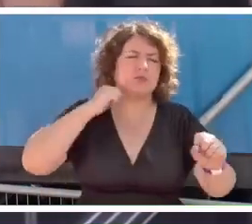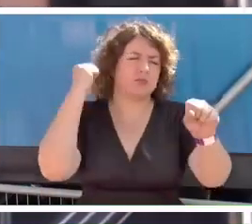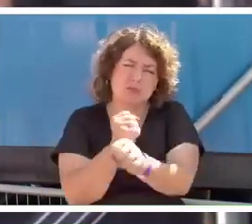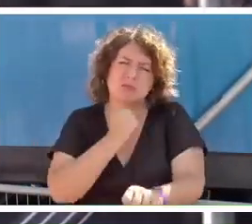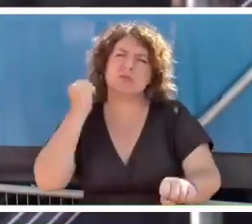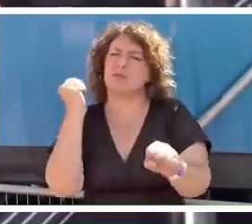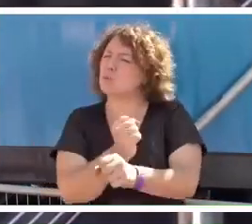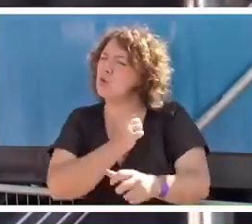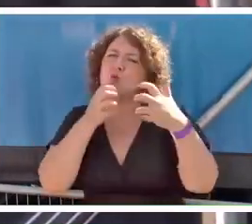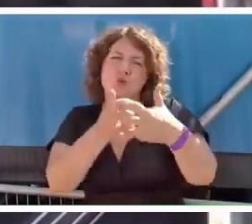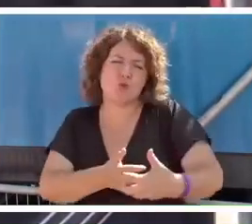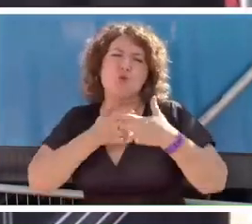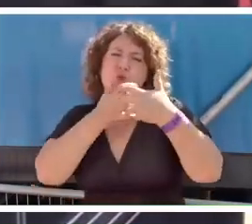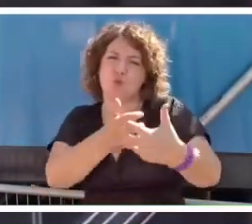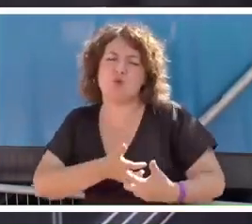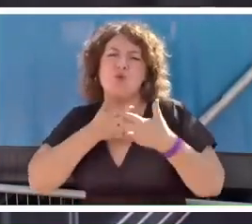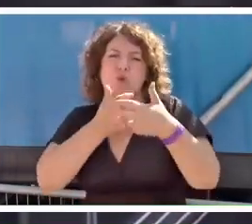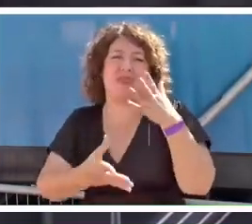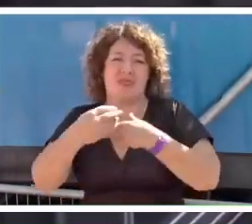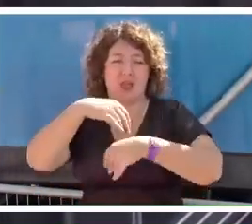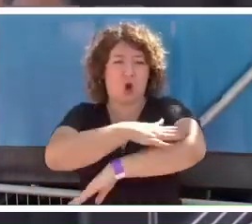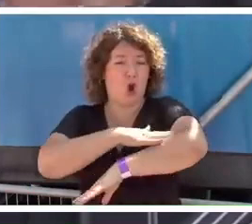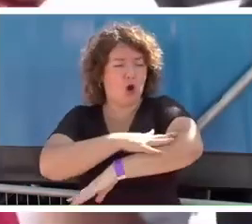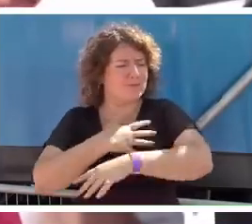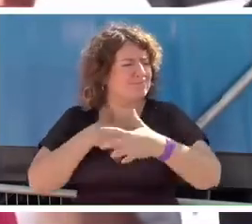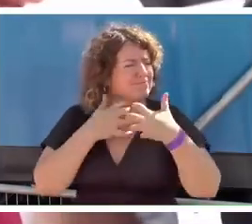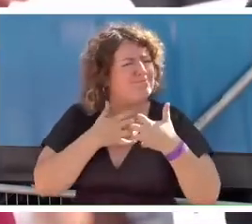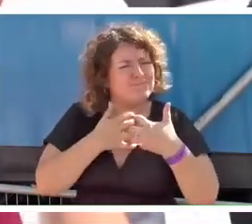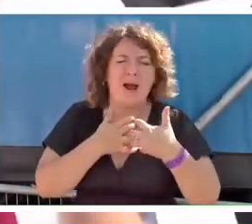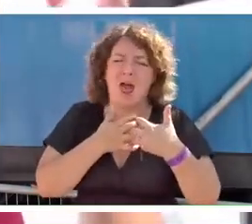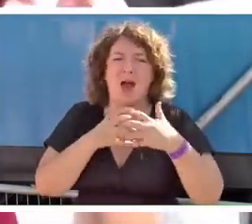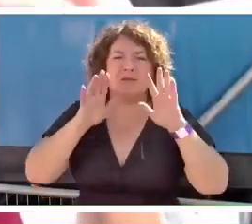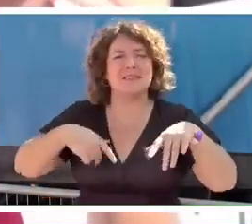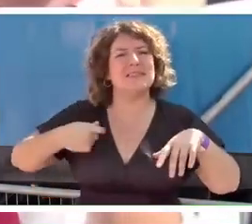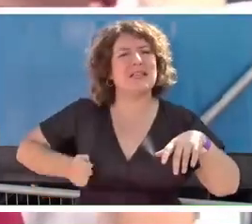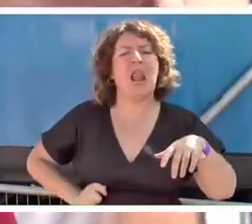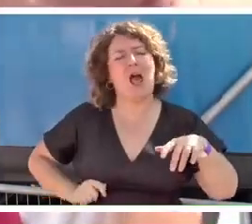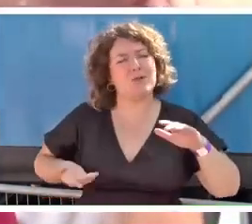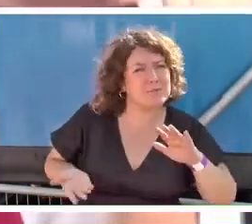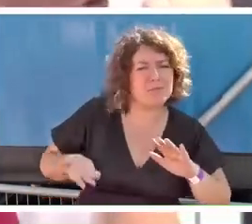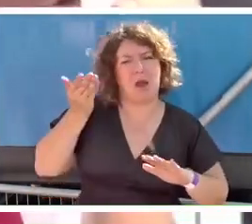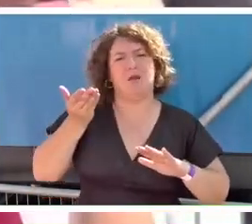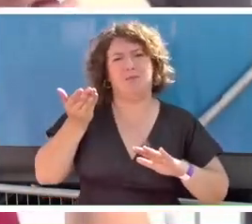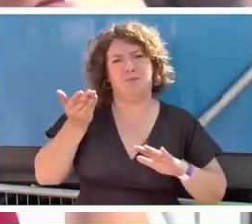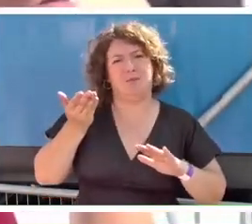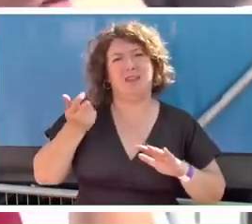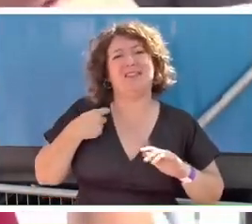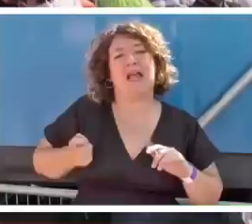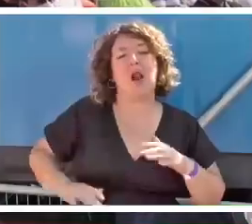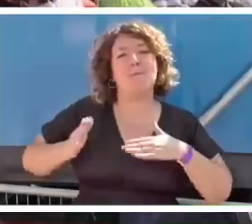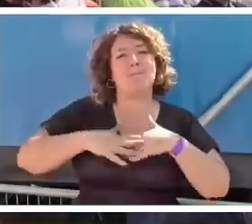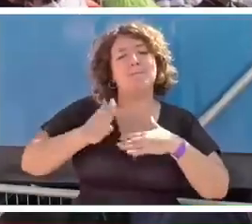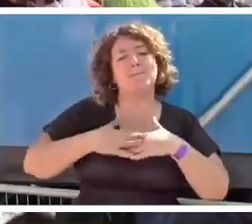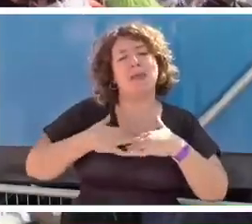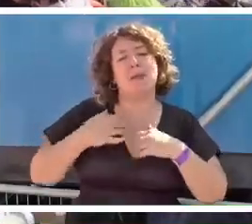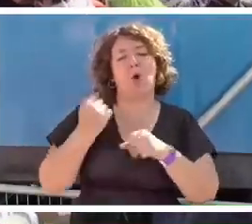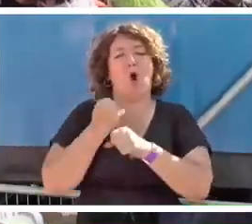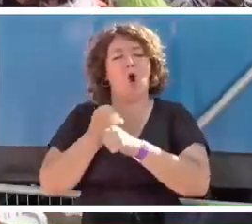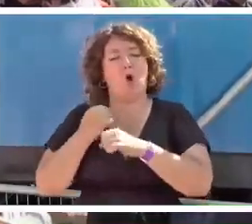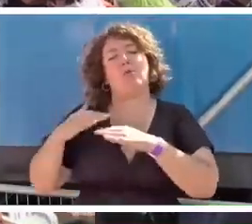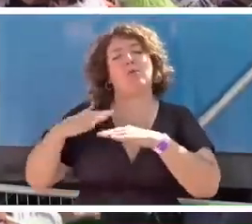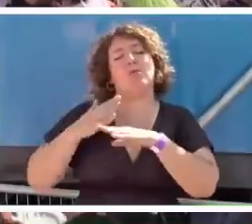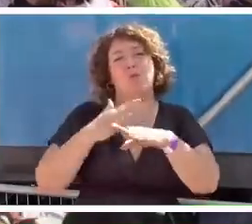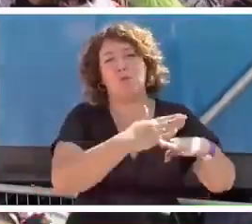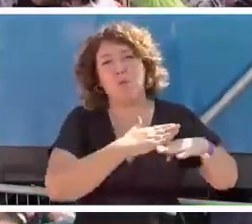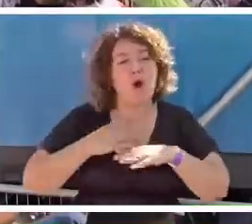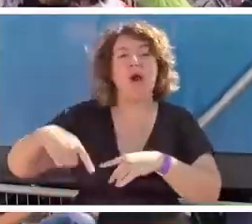tanto, luchado tanto en el seno del Gobierno para subir el salario mínimo interprofesional.